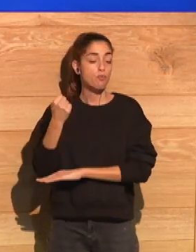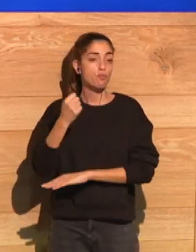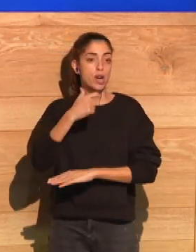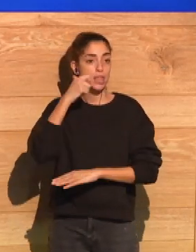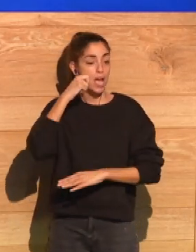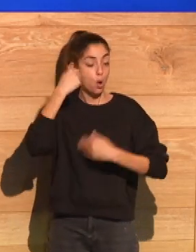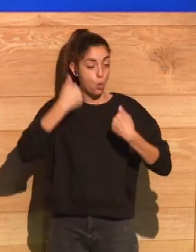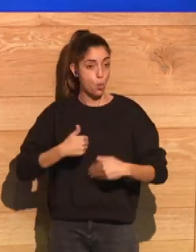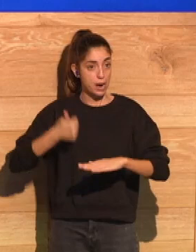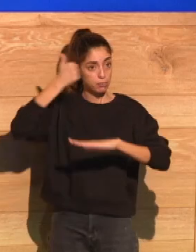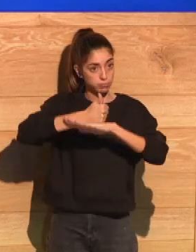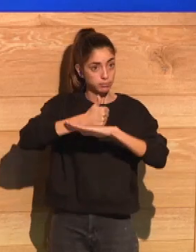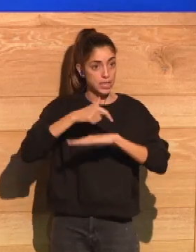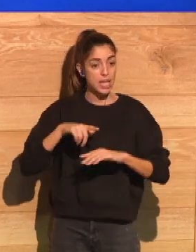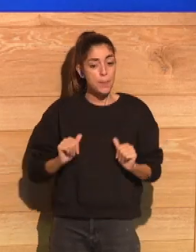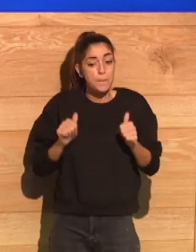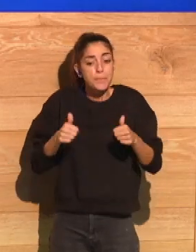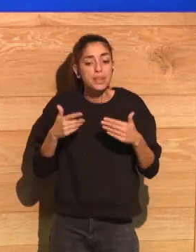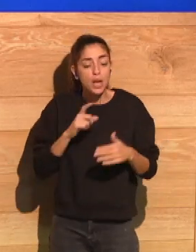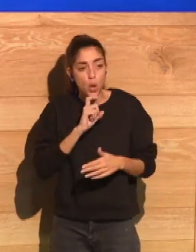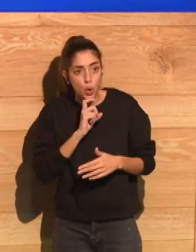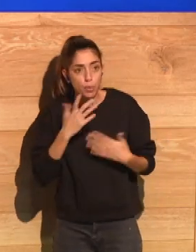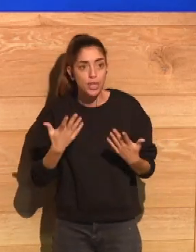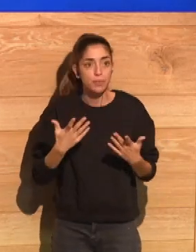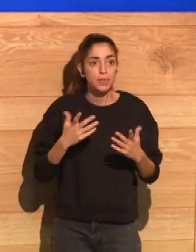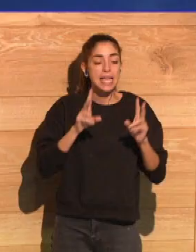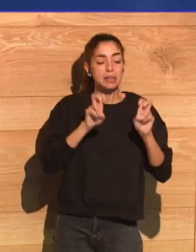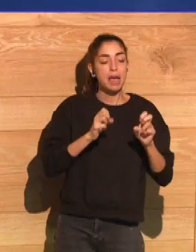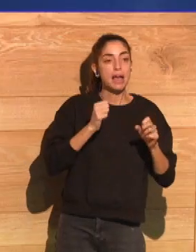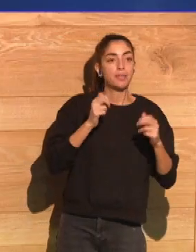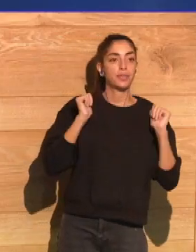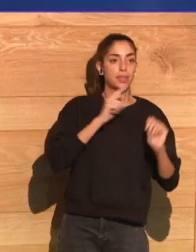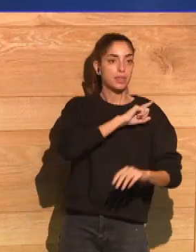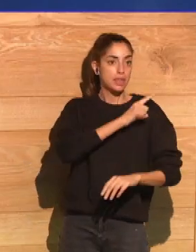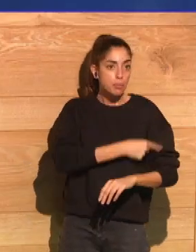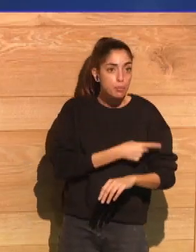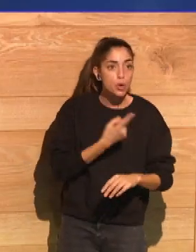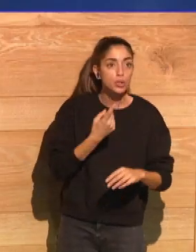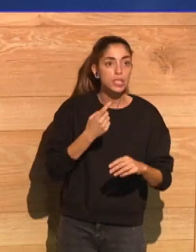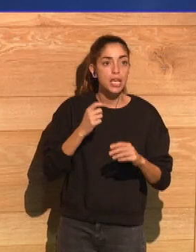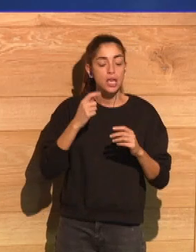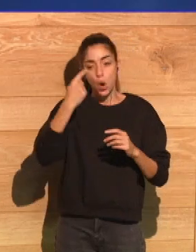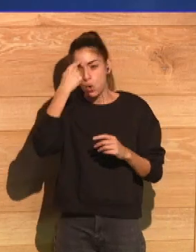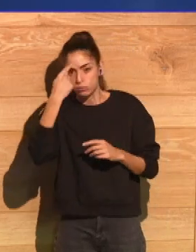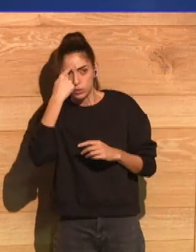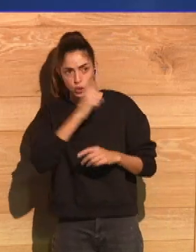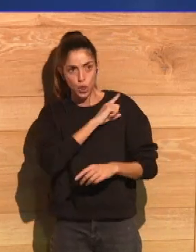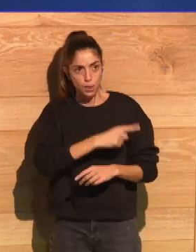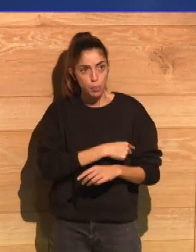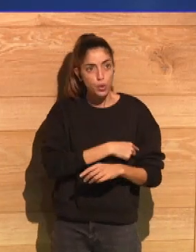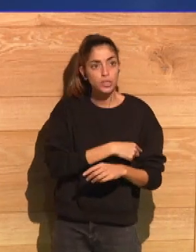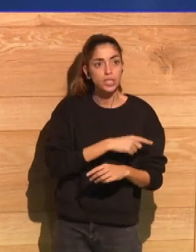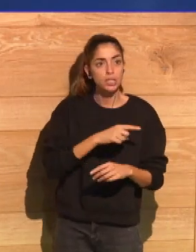un poco como, bueno, pues un libro sobre el deporte, sobre la obsesión de la autora por el deporte, y de